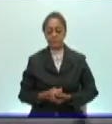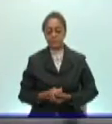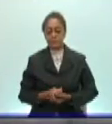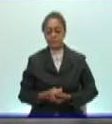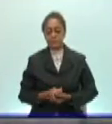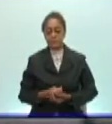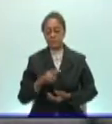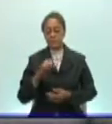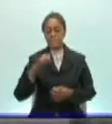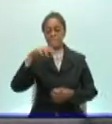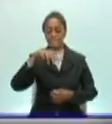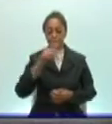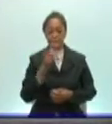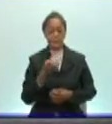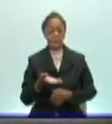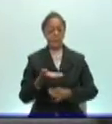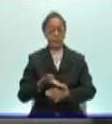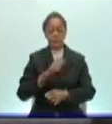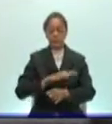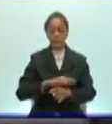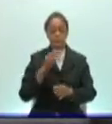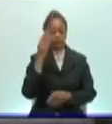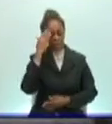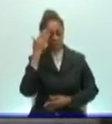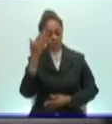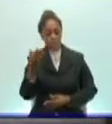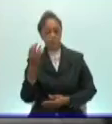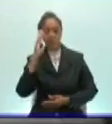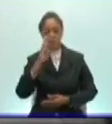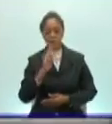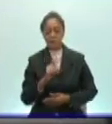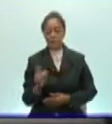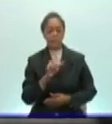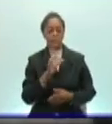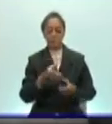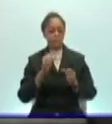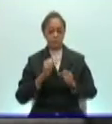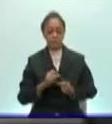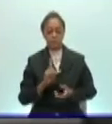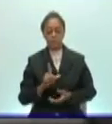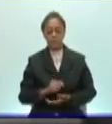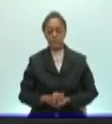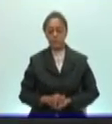abril de 1959. Eisenhower, que antes había dado la bienvenida a Batista, no lo recibe.